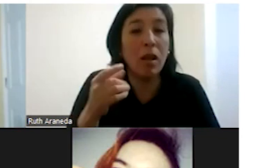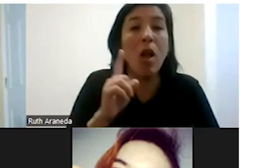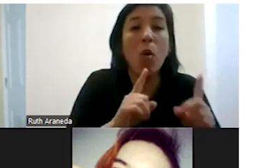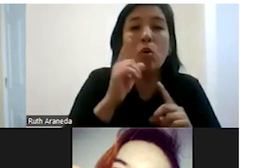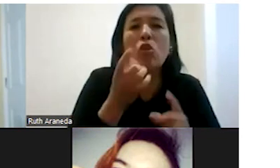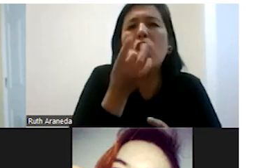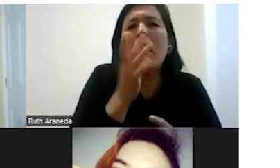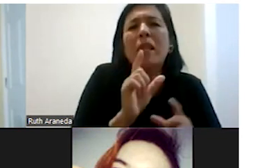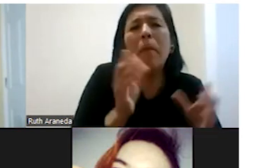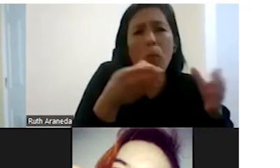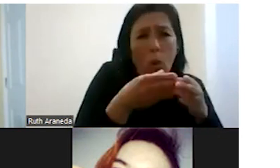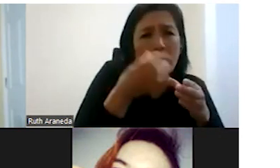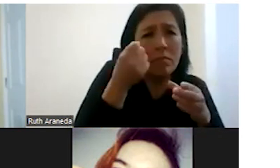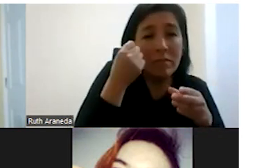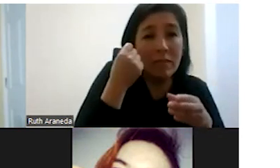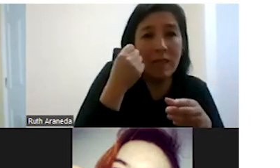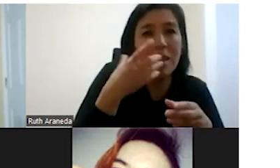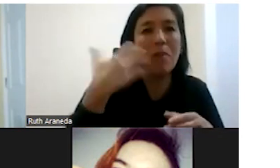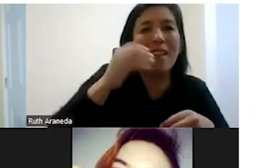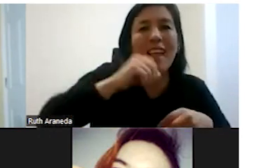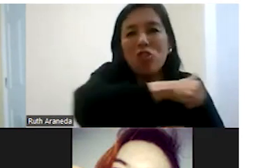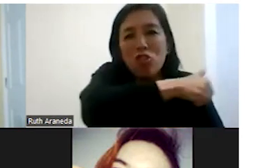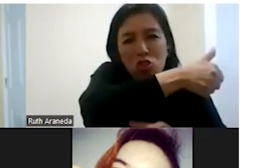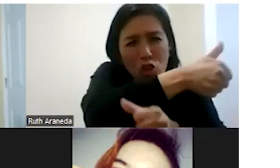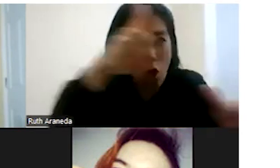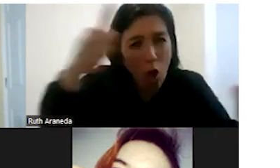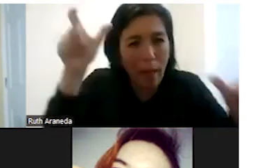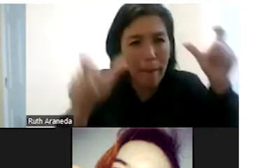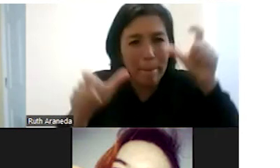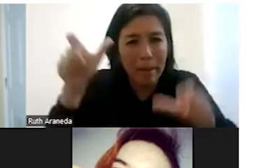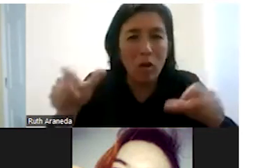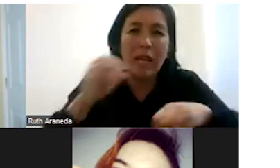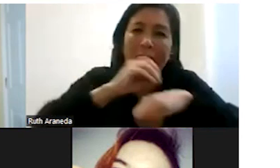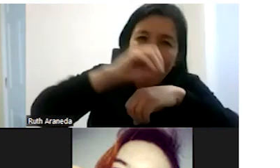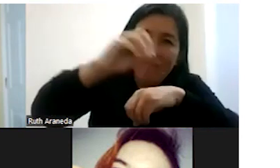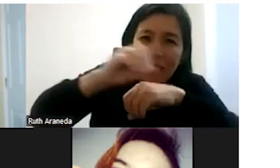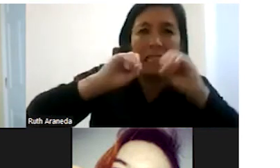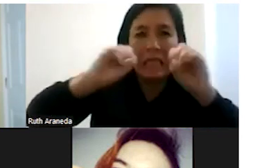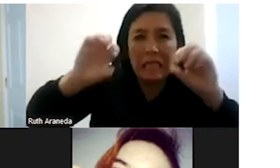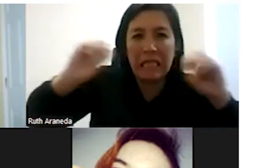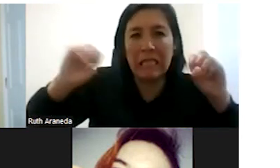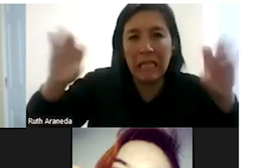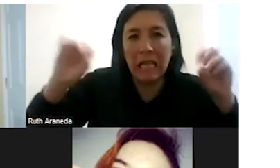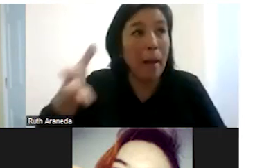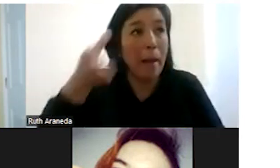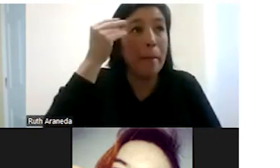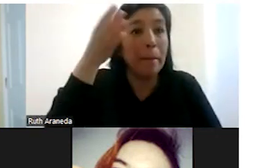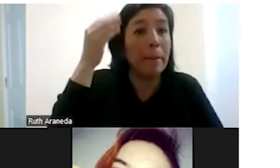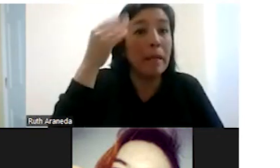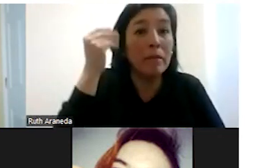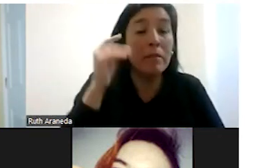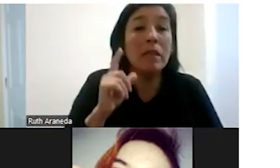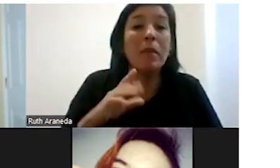especializado, a la comunidad general, a las personas que viven en las comunidades y que tienen cierto hallazgo